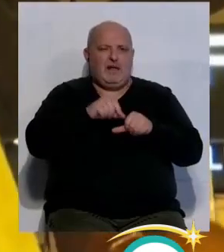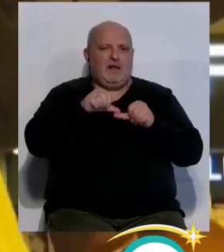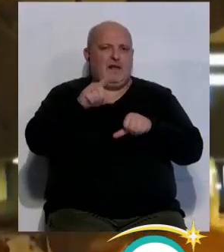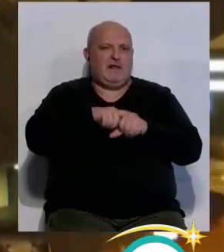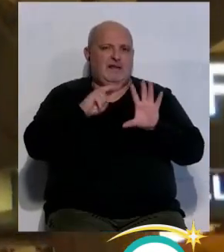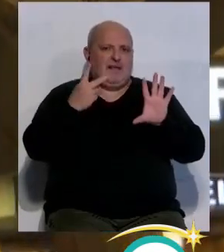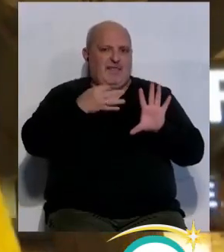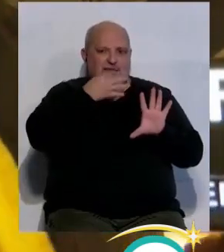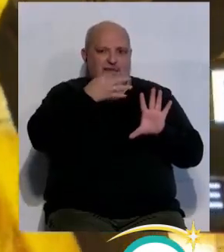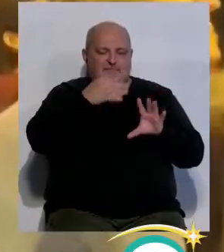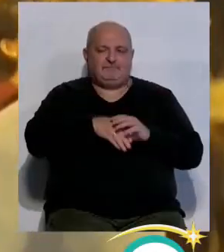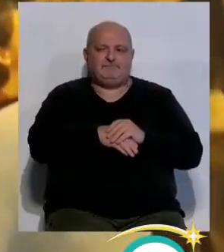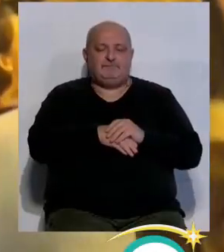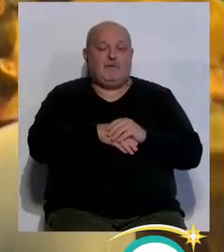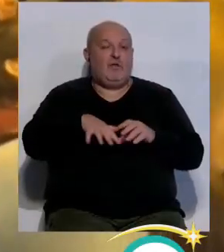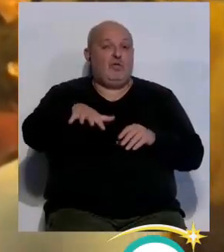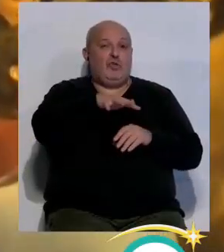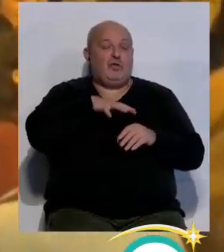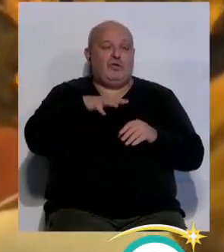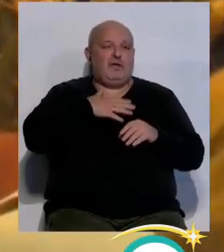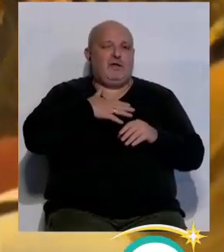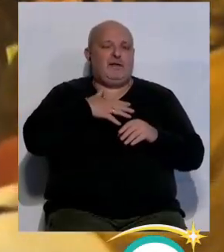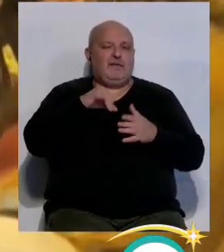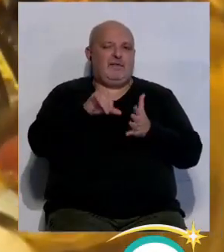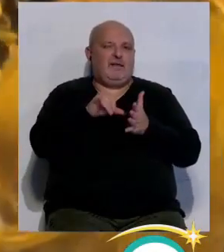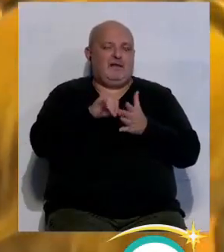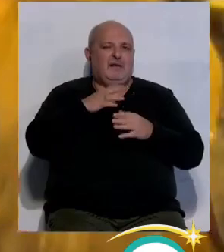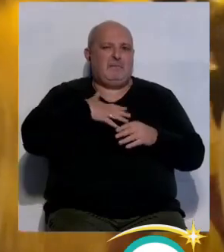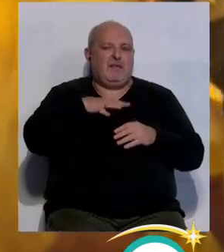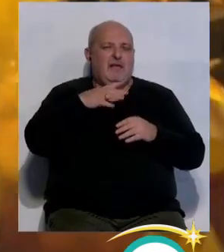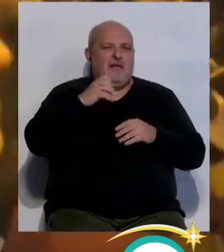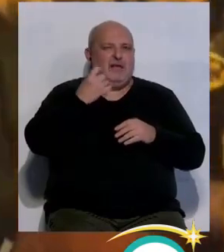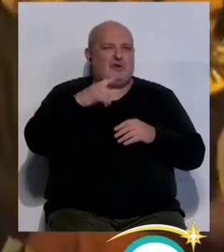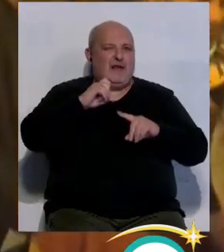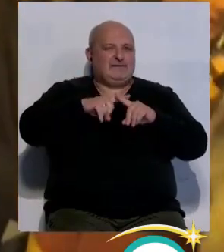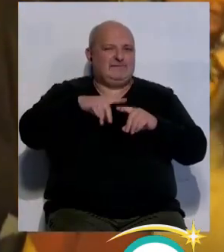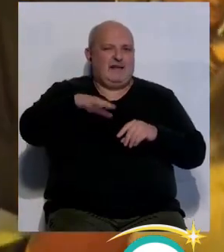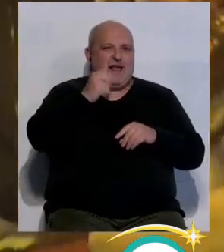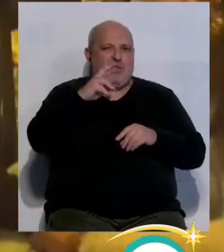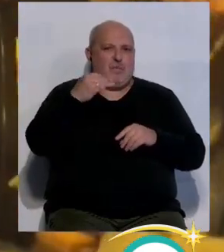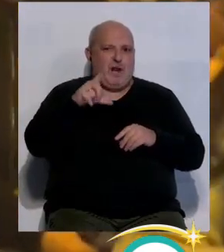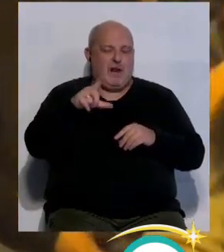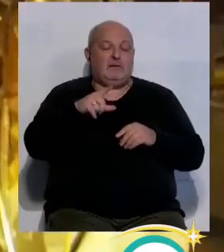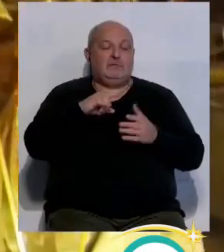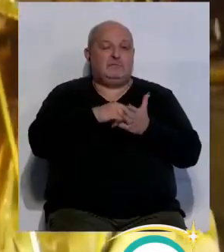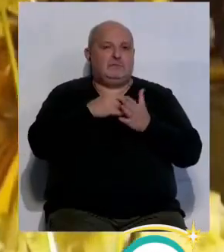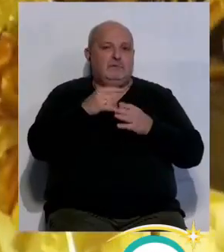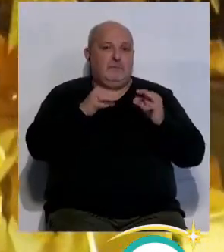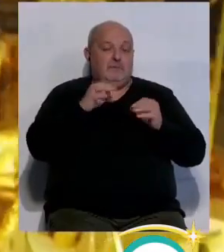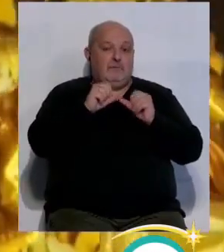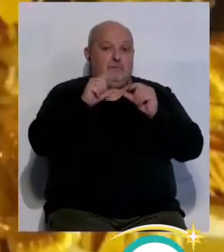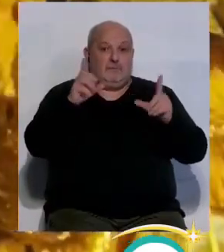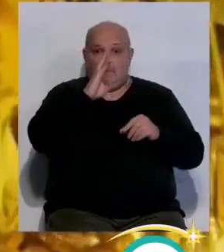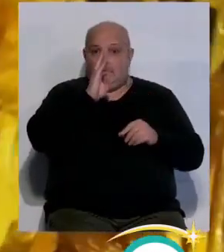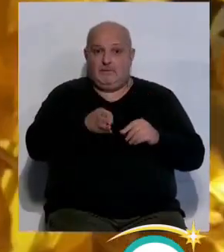partir de las 7 de la tarde. La ubicación de los equipos estará junto a la plaza de Asdrúbal. En cuanto al despliegue técnico, para la emisión